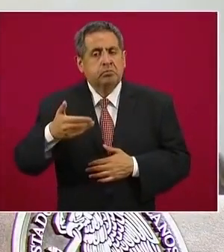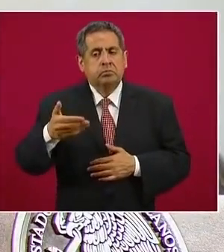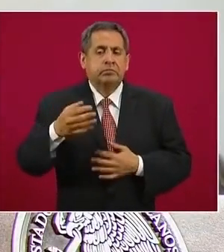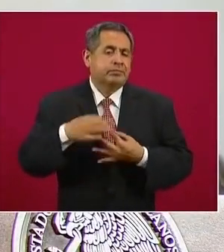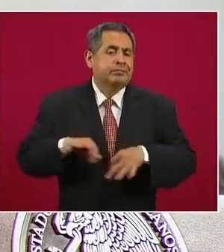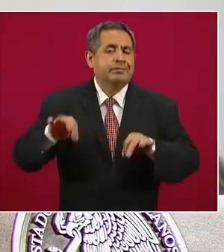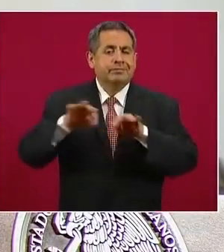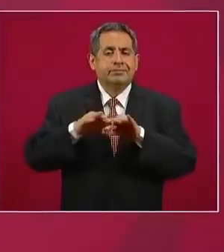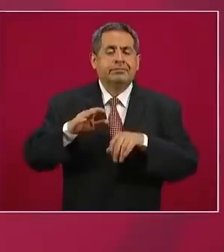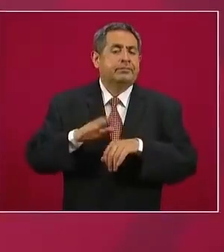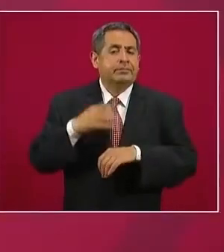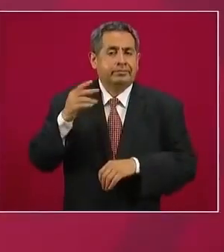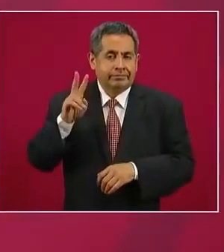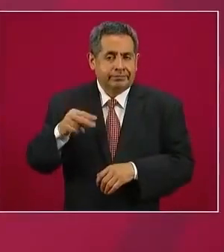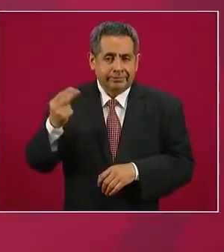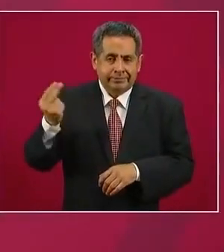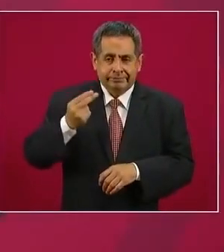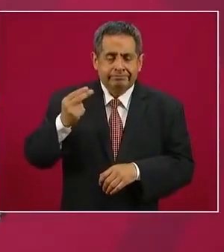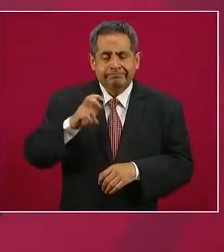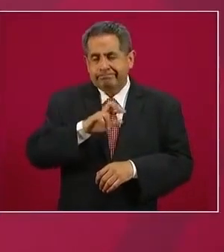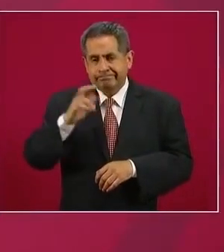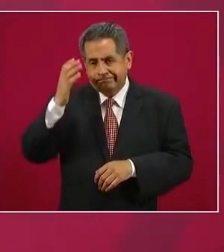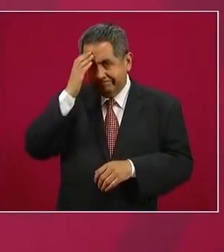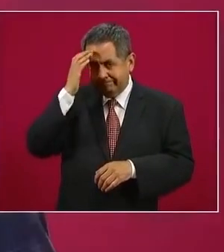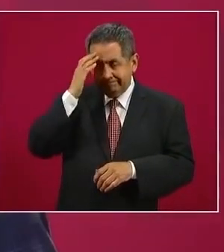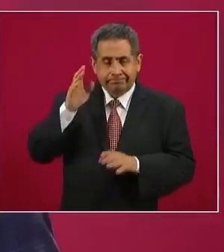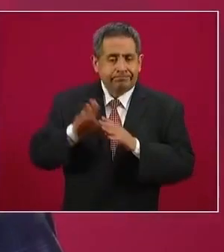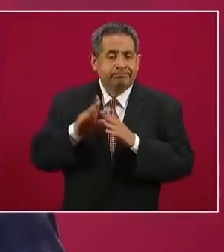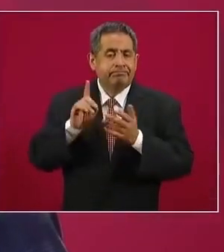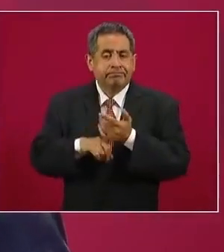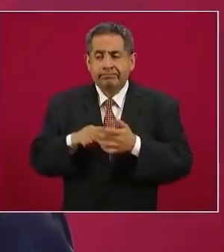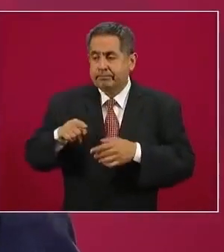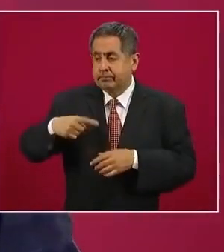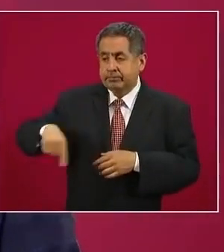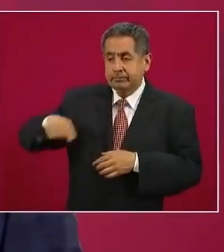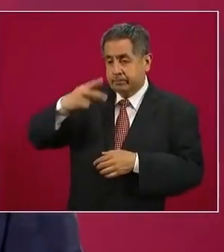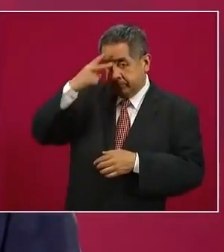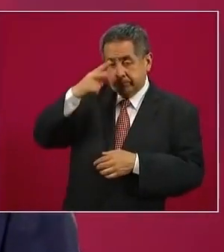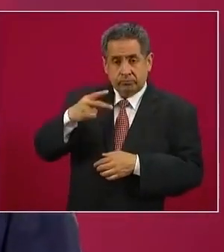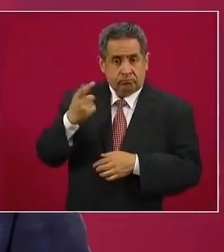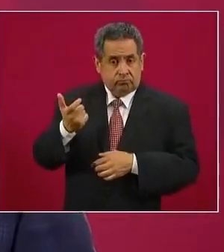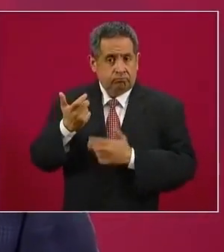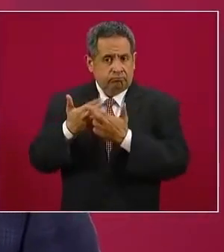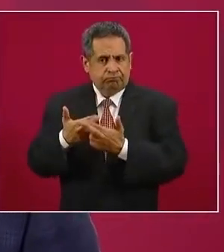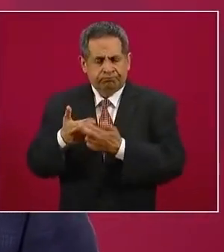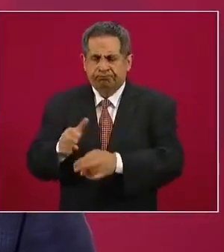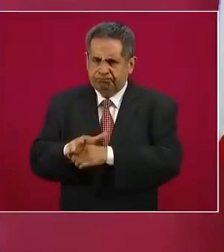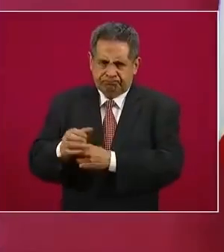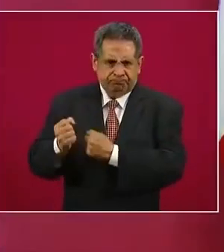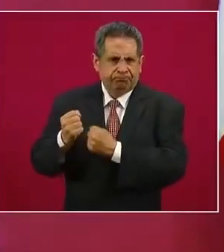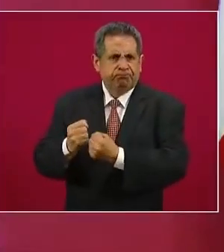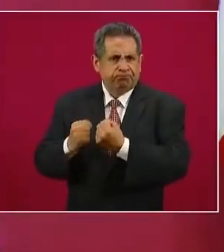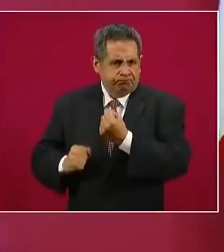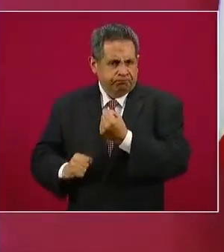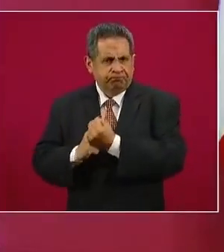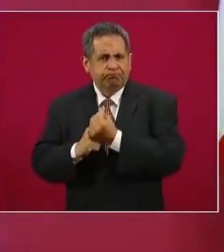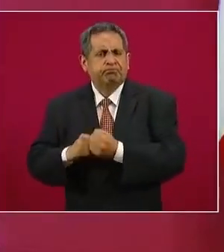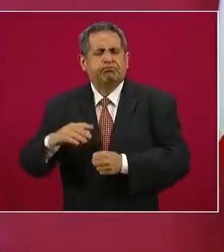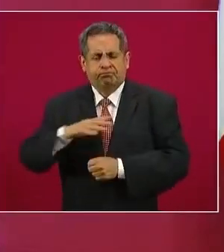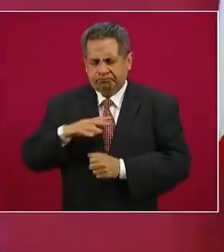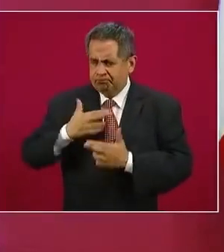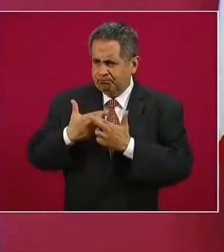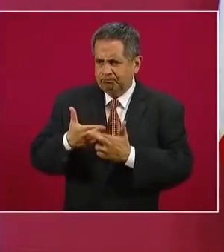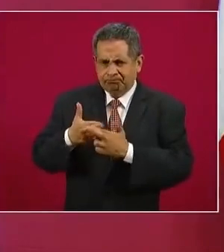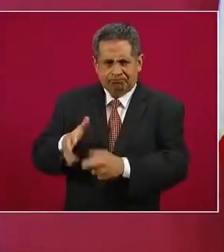está siendo utilizada con un fin político su instrucción es que todos los casos se denuncien pasando el proceso